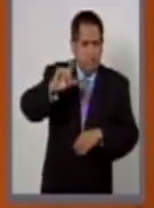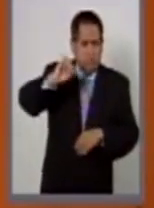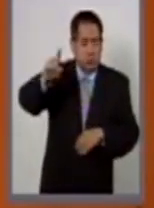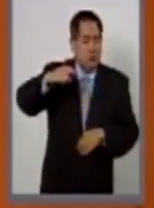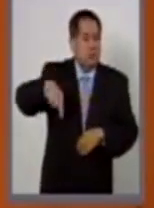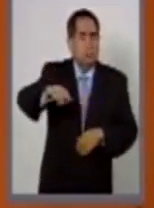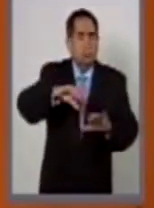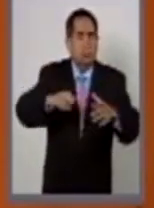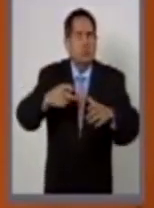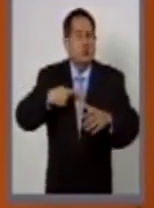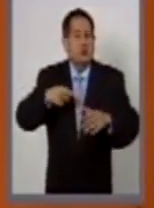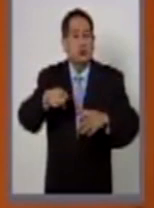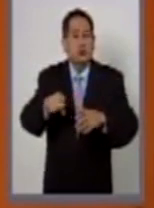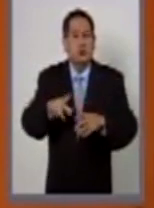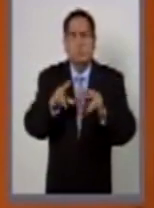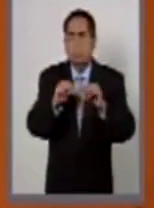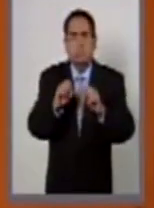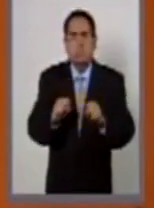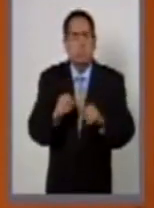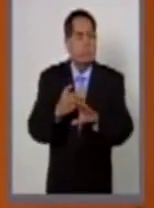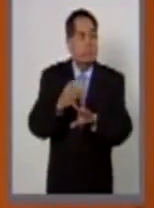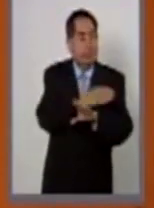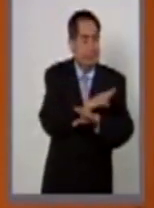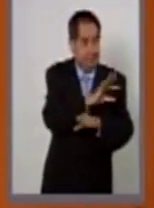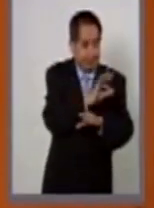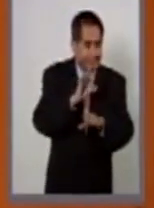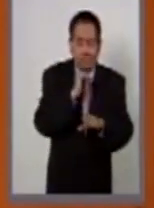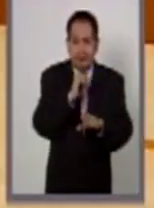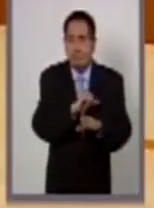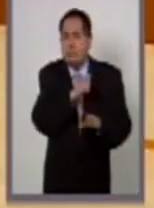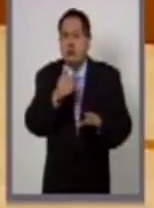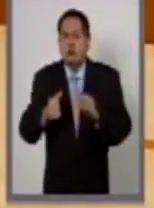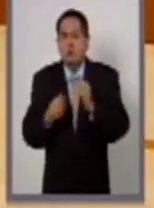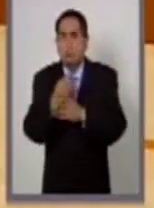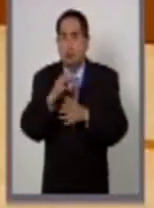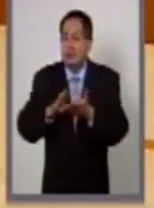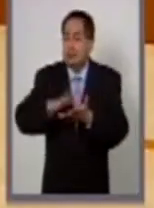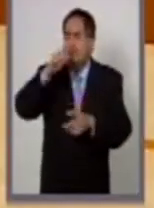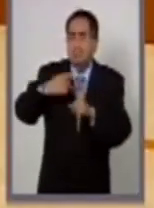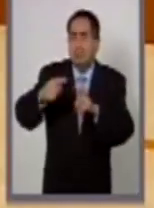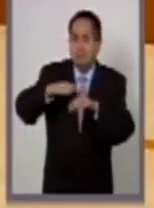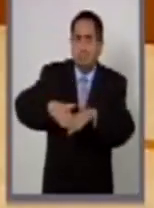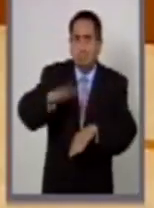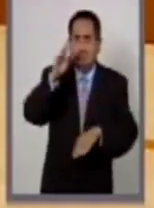casilla no eran los que habían sido insaculados. Más de la mitad.